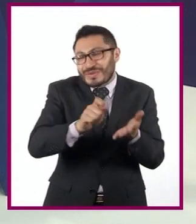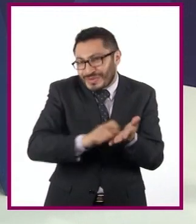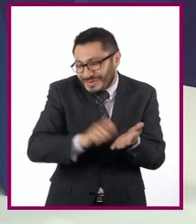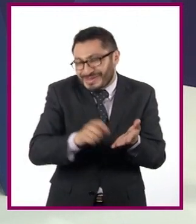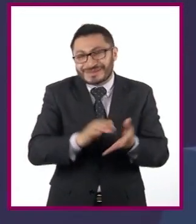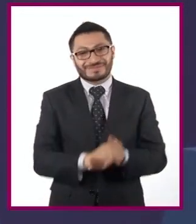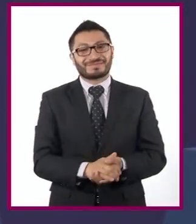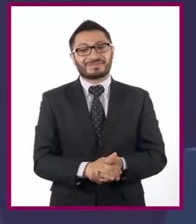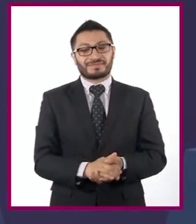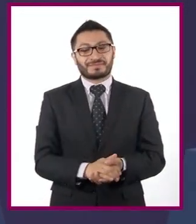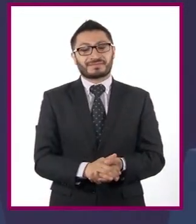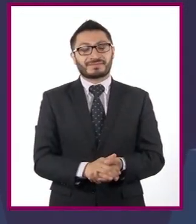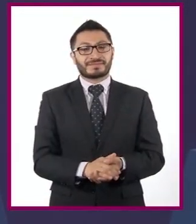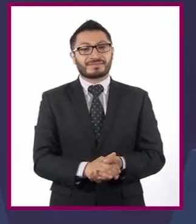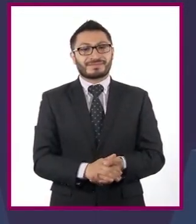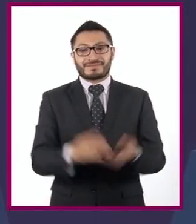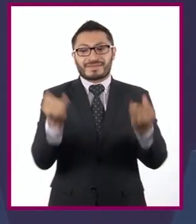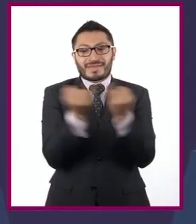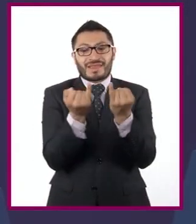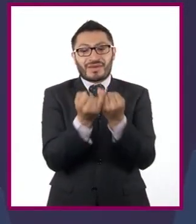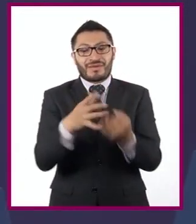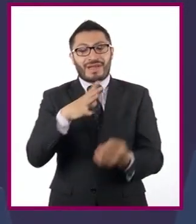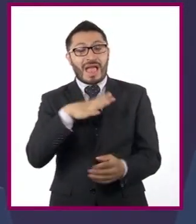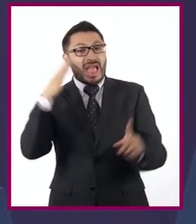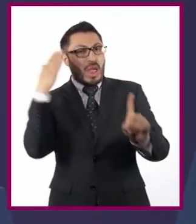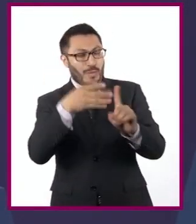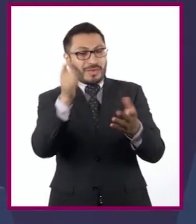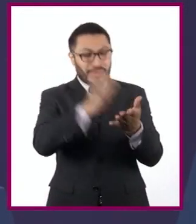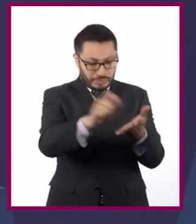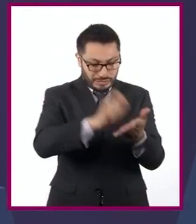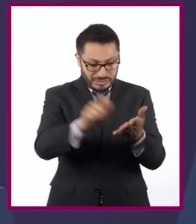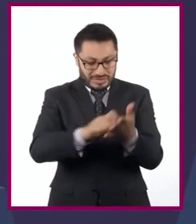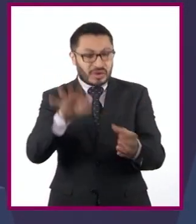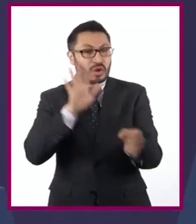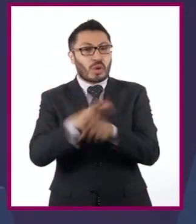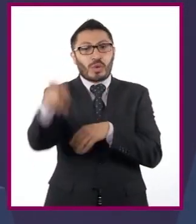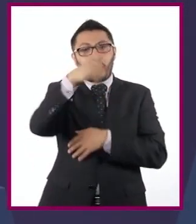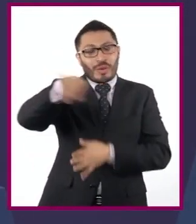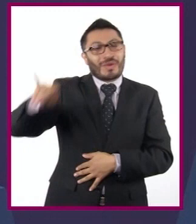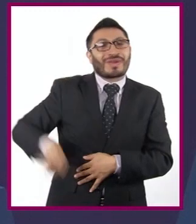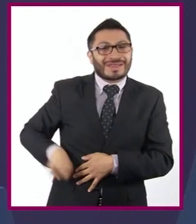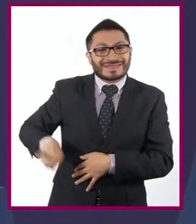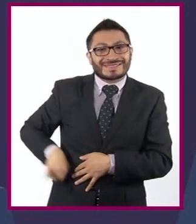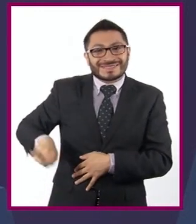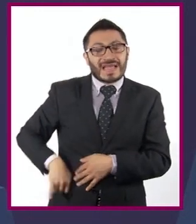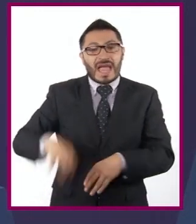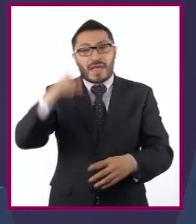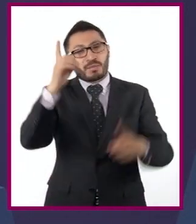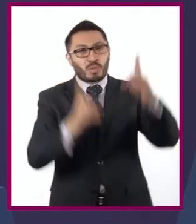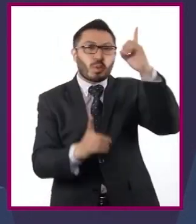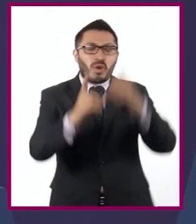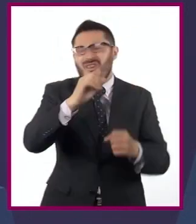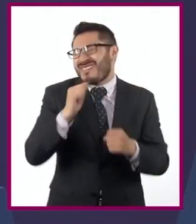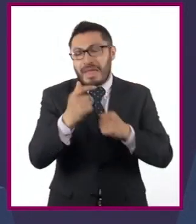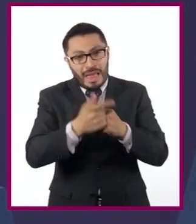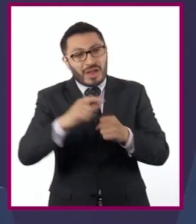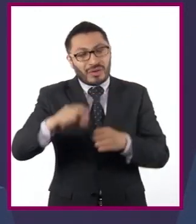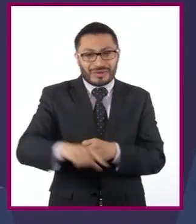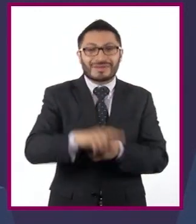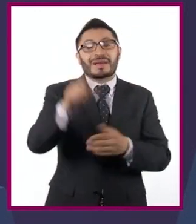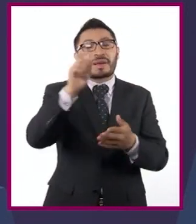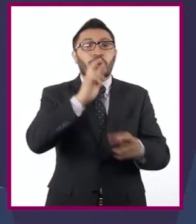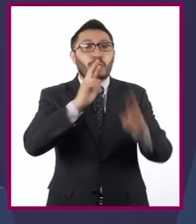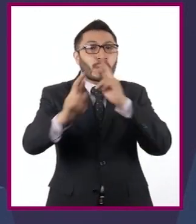de esta sesión. También pueden apuntar lo que les haya interesado. Muchas de las dudas las podrán resolver al momento